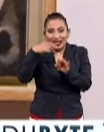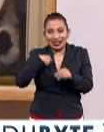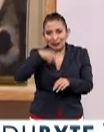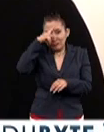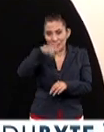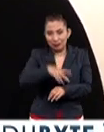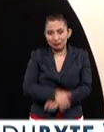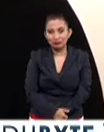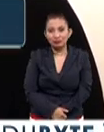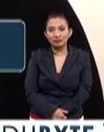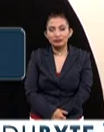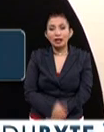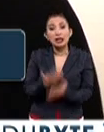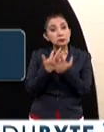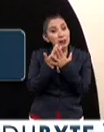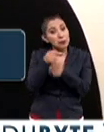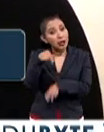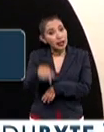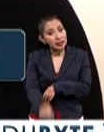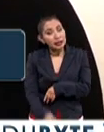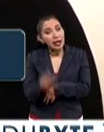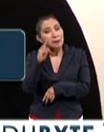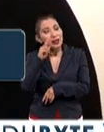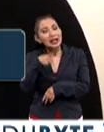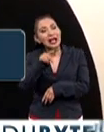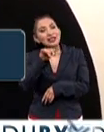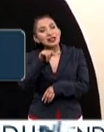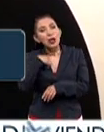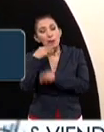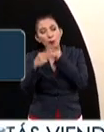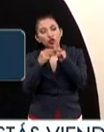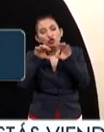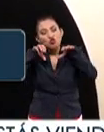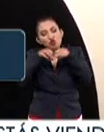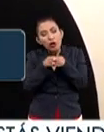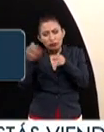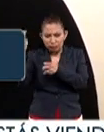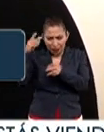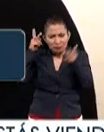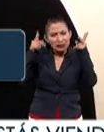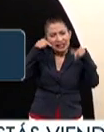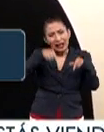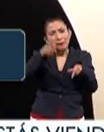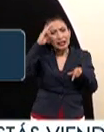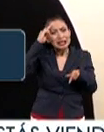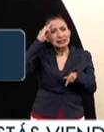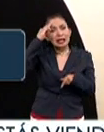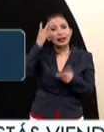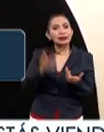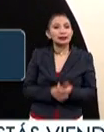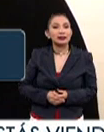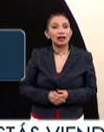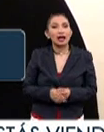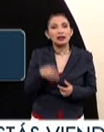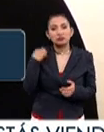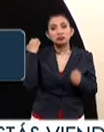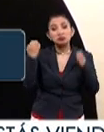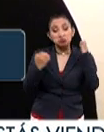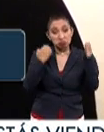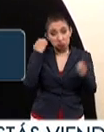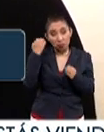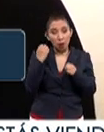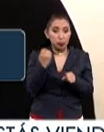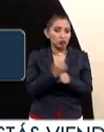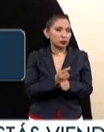nuestro país. Los esperamos a ver Kandinsky Pequeños Mundos. Dense una vuelta al Palacio de Bellas Artes.